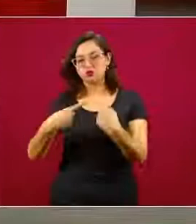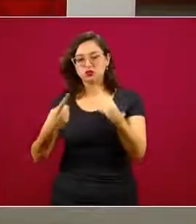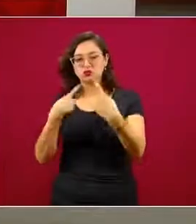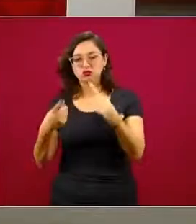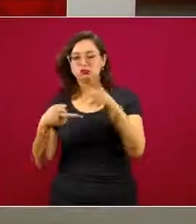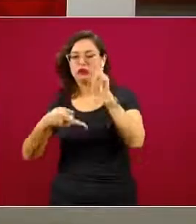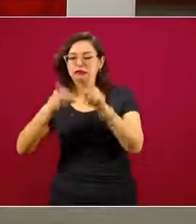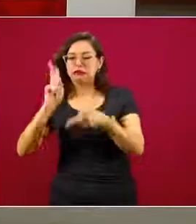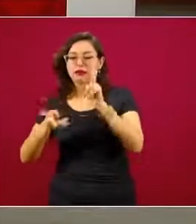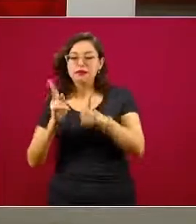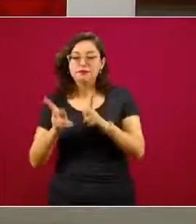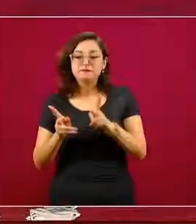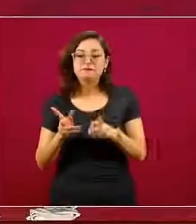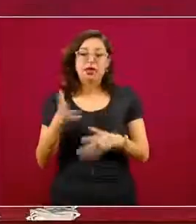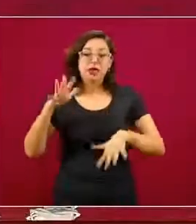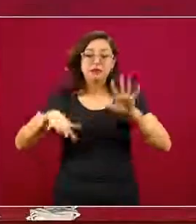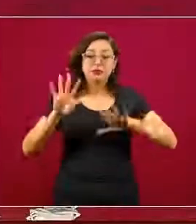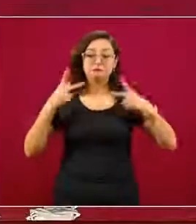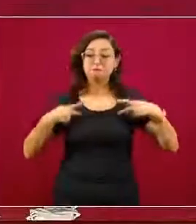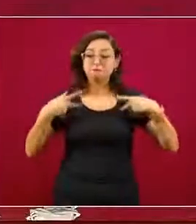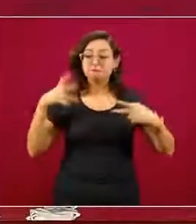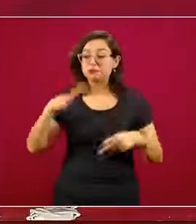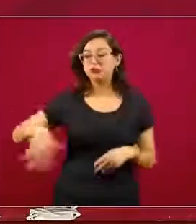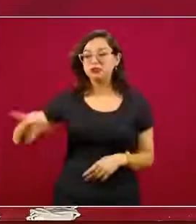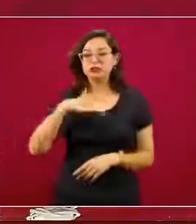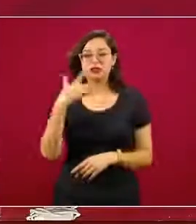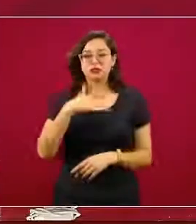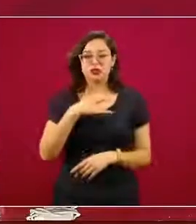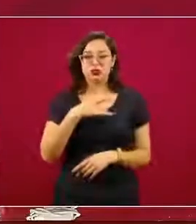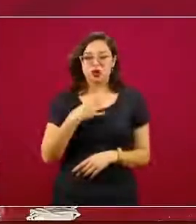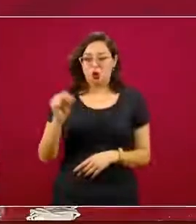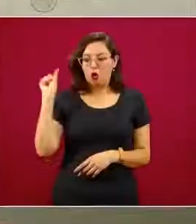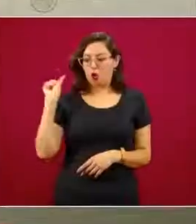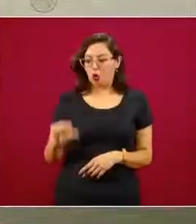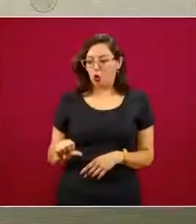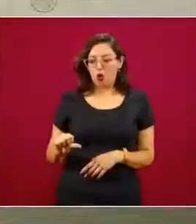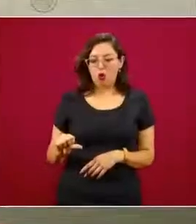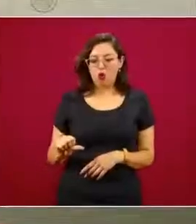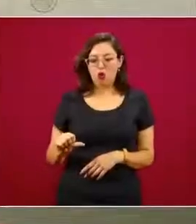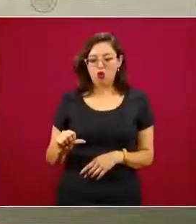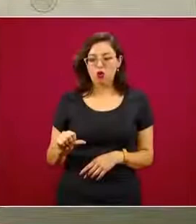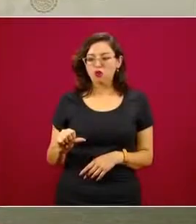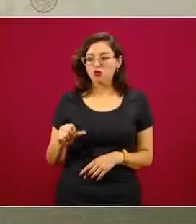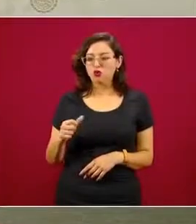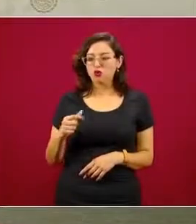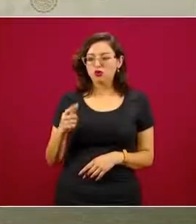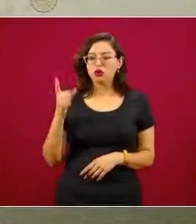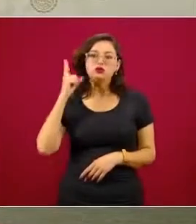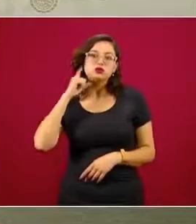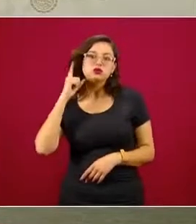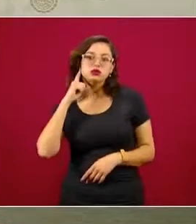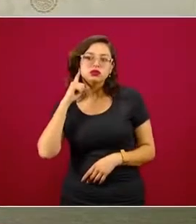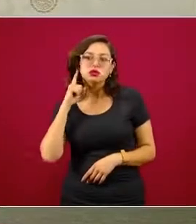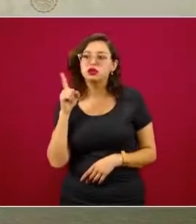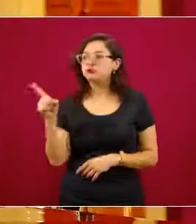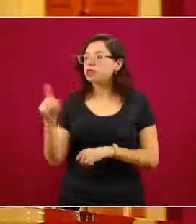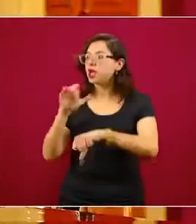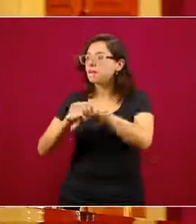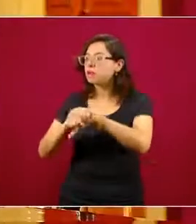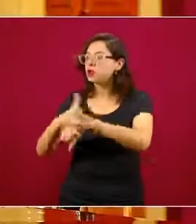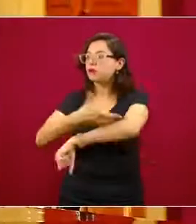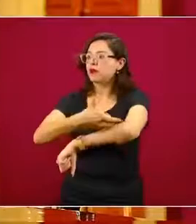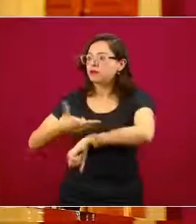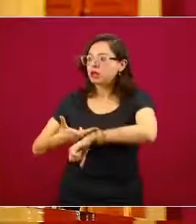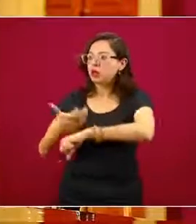la expectativa intuitiva es: hoy me enteré que un amigo, una amiga, un familiar,